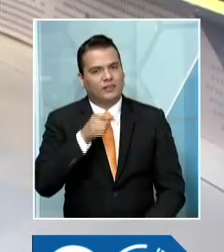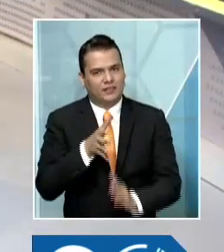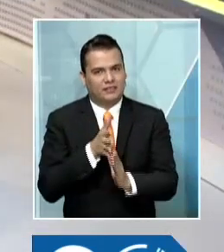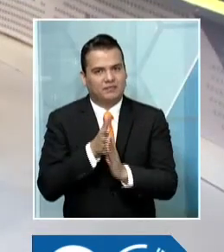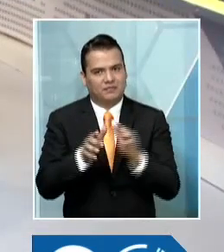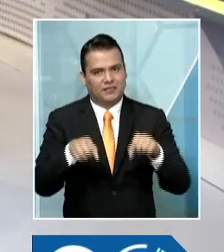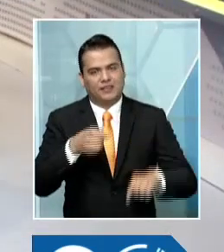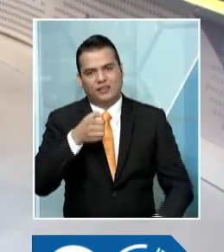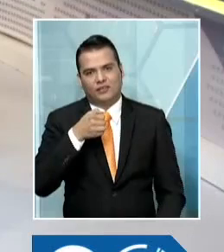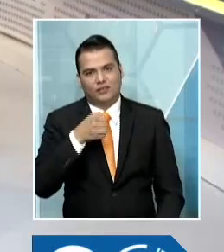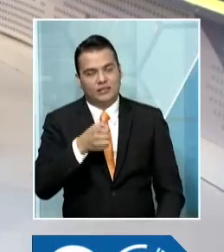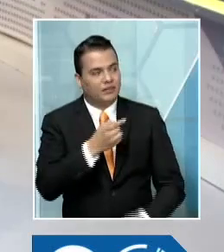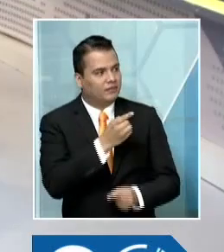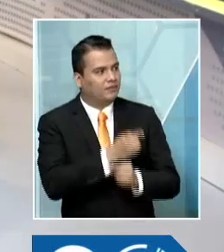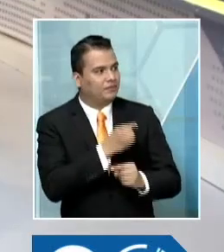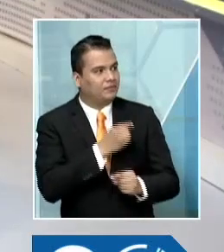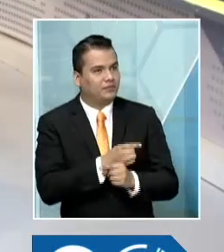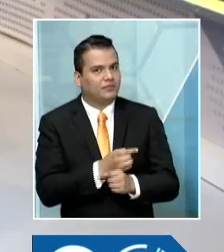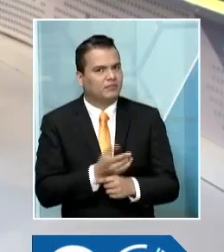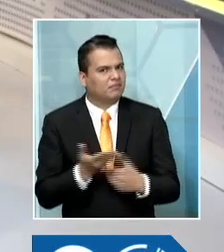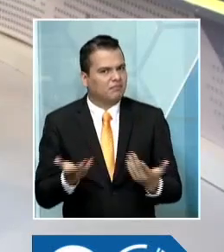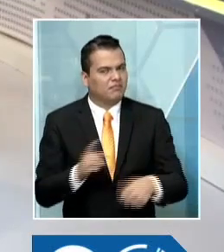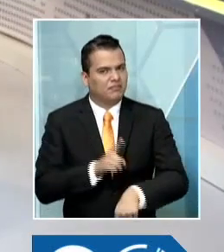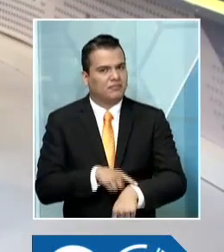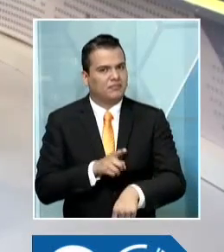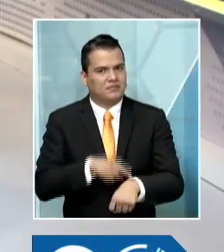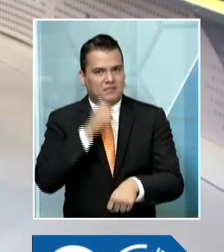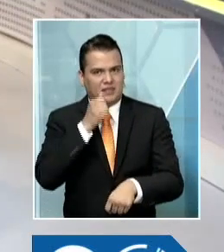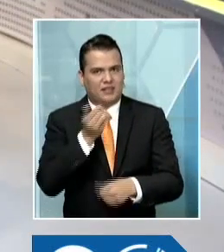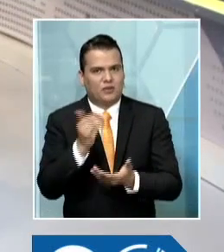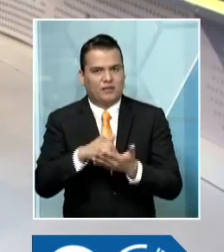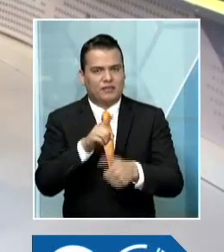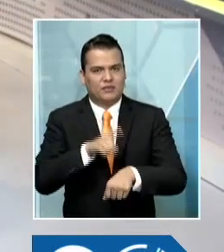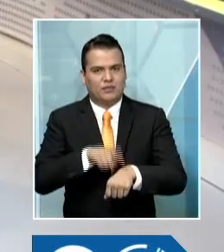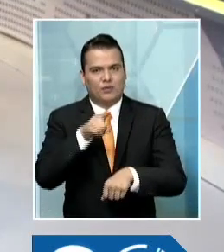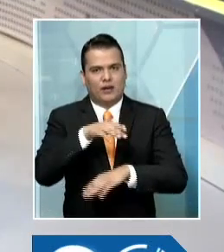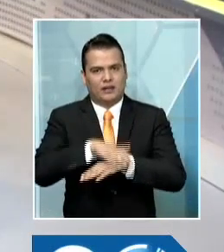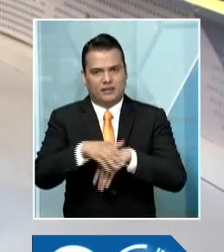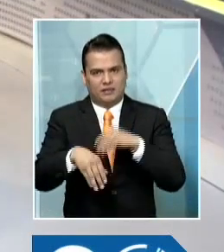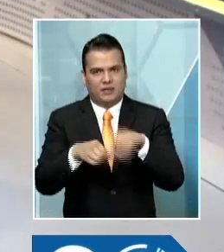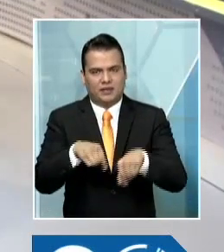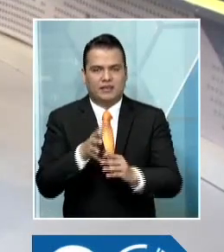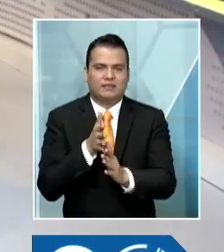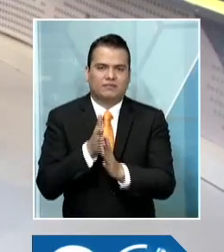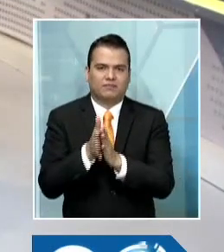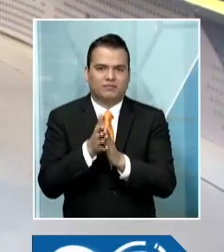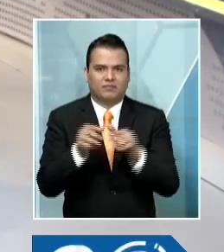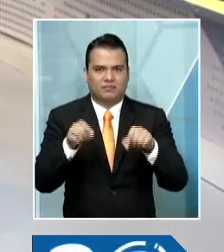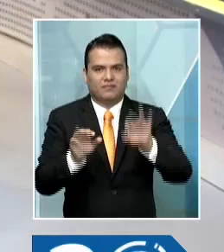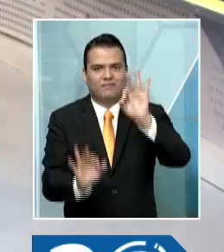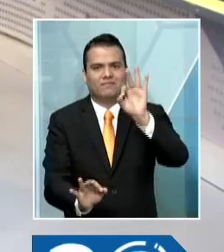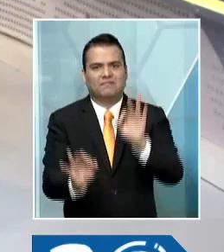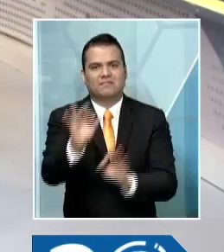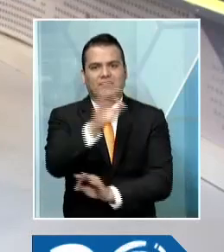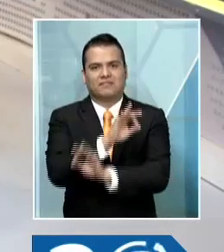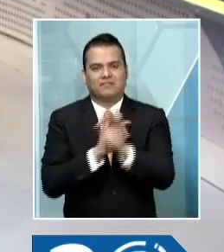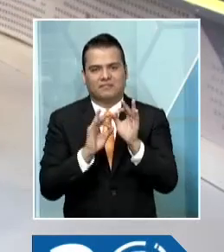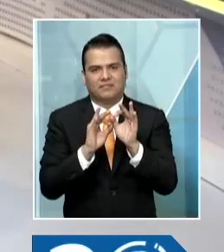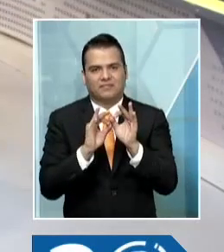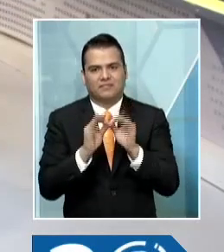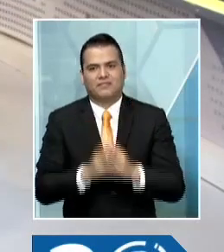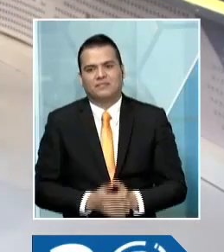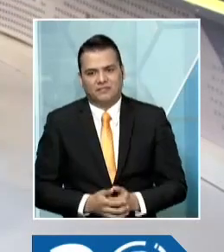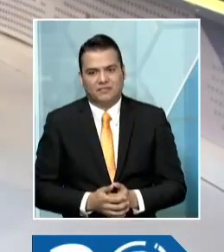hoy en 90 Minutos, Otto. Claro que sí, Ángela, la cita con ustedes nuevamente es mañana a la 1 de la tarde, como todos los días, por la señal de nuestro canal